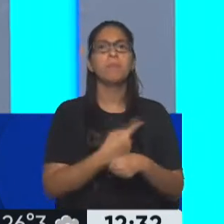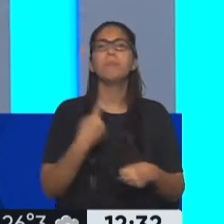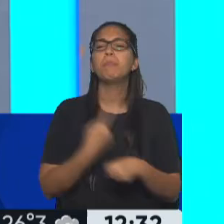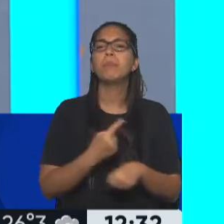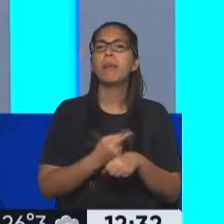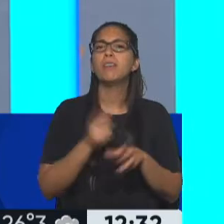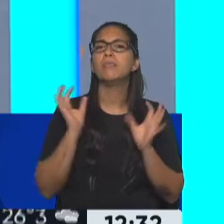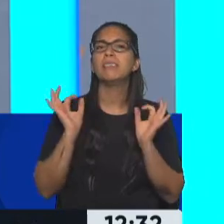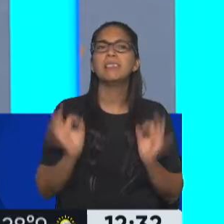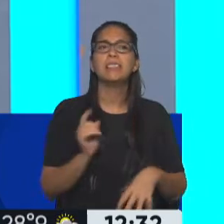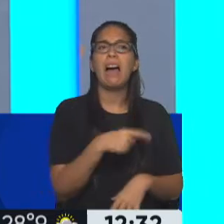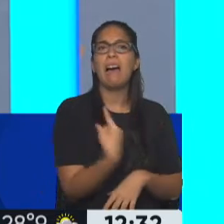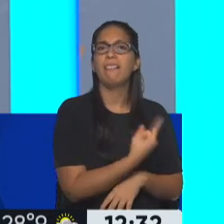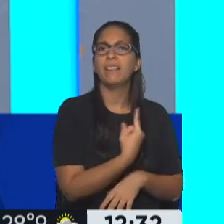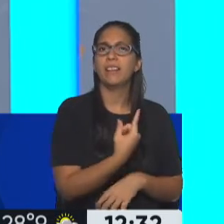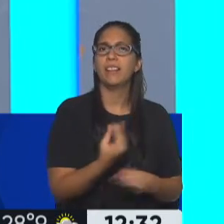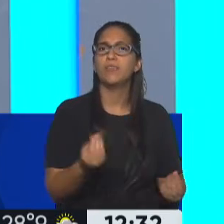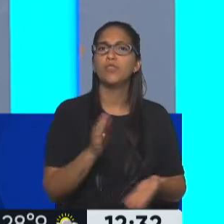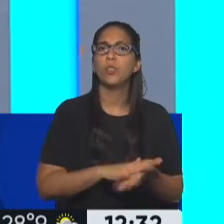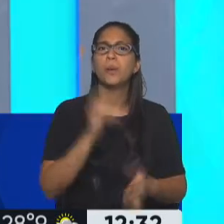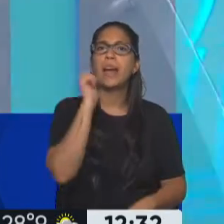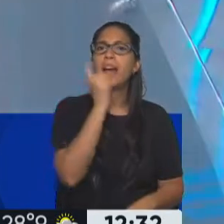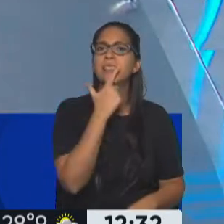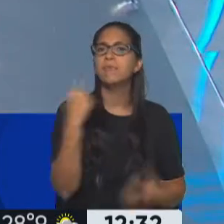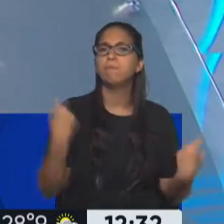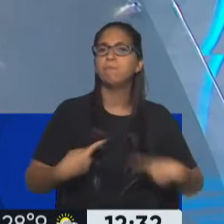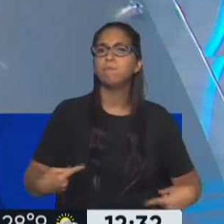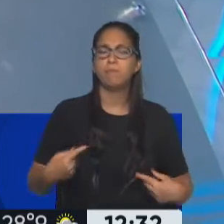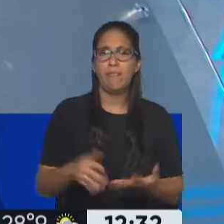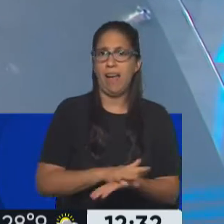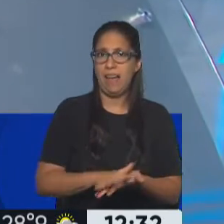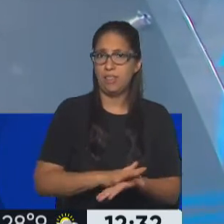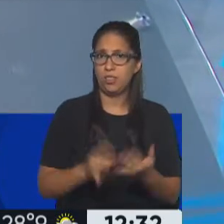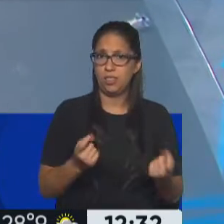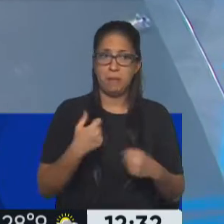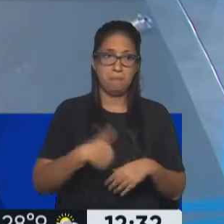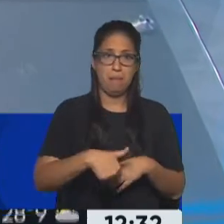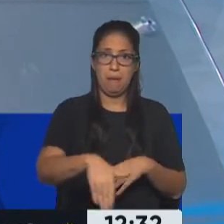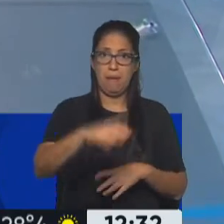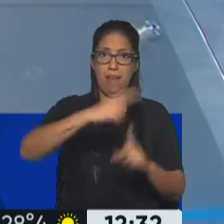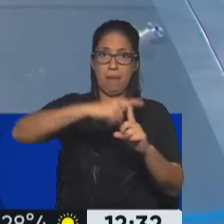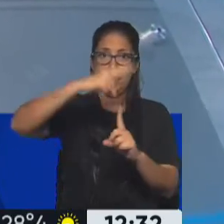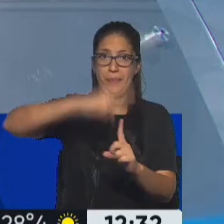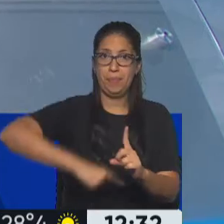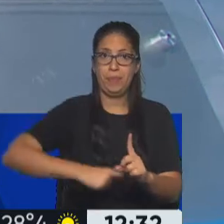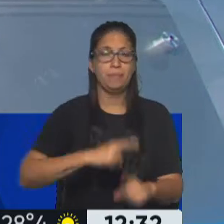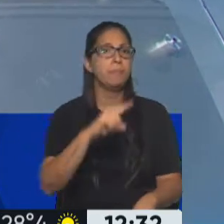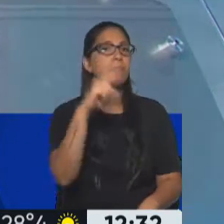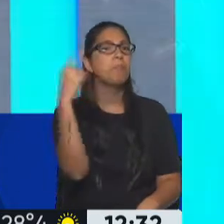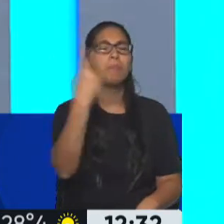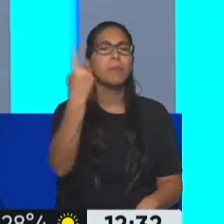el consumidor acerca del gas, ¿no? Que es un servicio esencial, sobre todo ahora cuando empiezan a bajar las temperaturas? Lo primero que tiene que